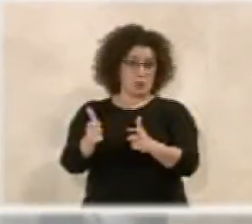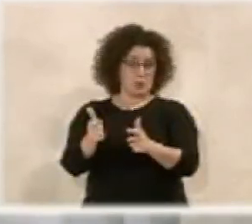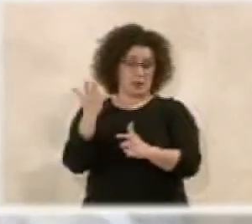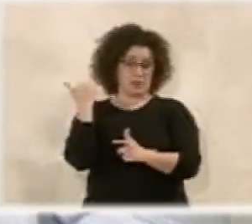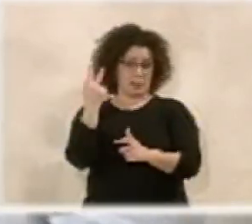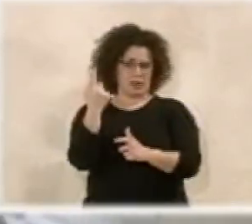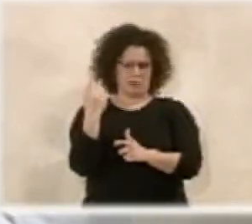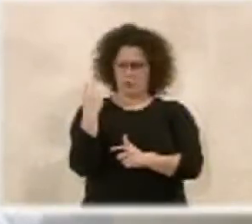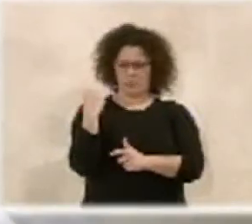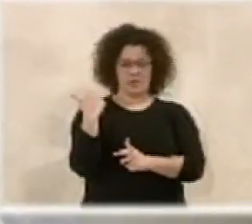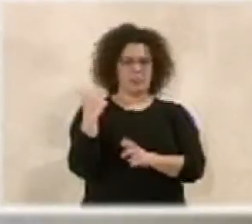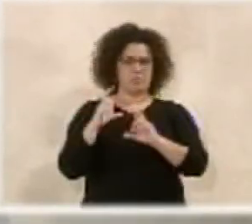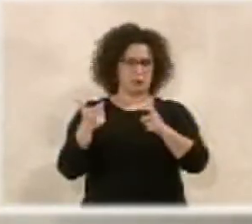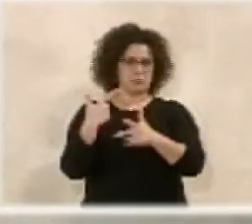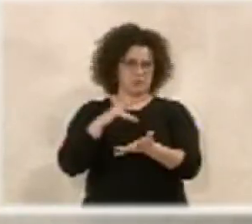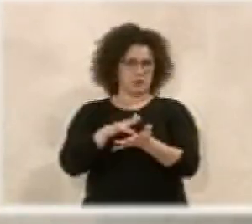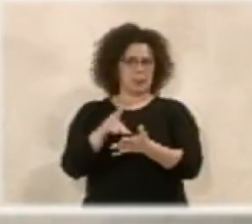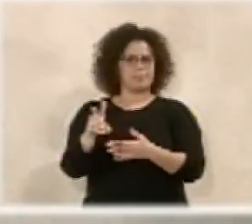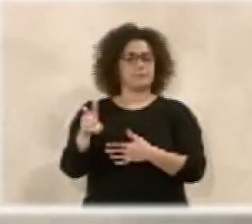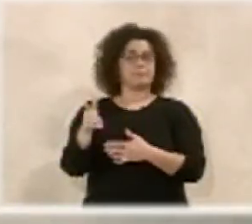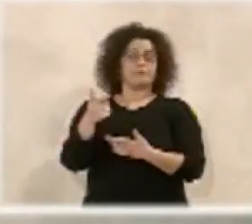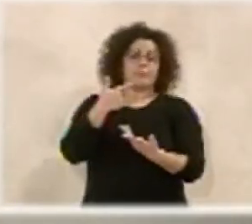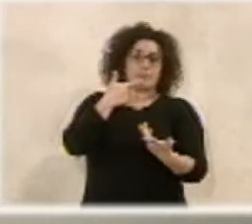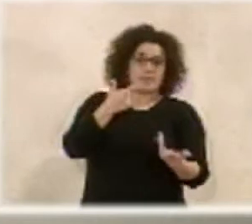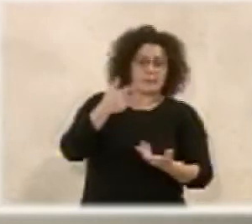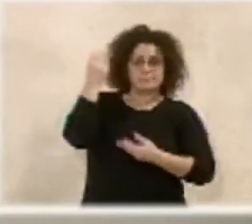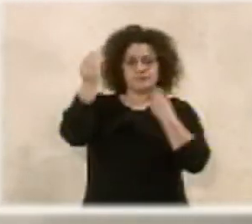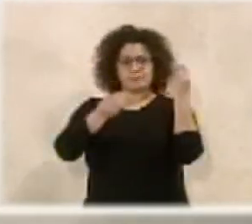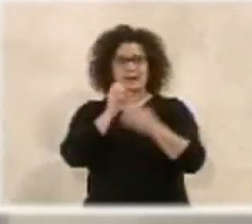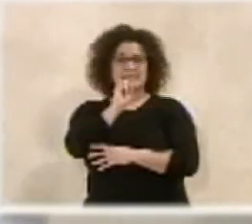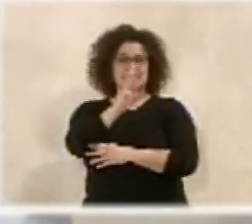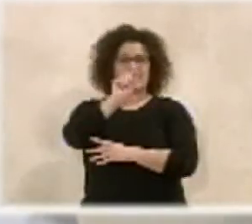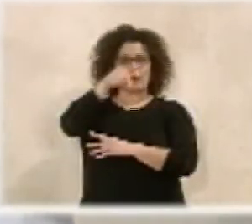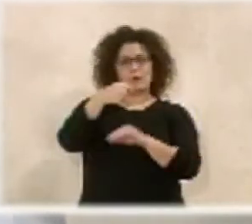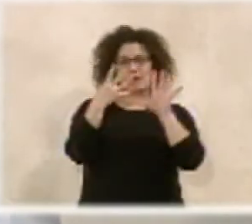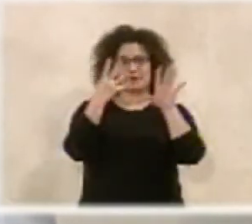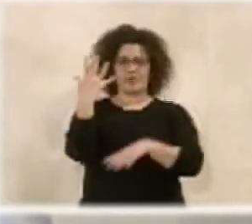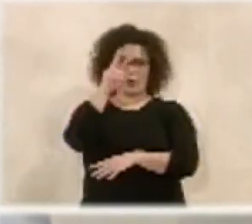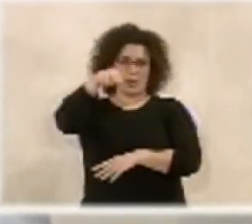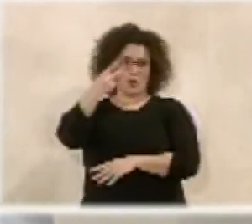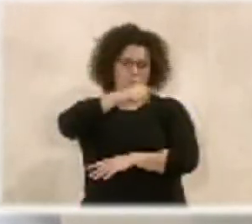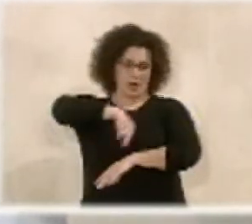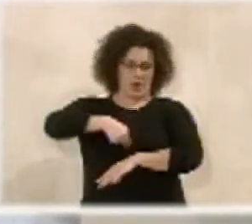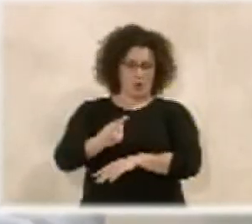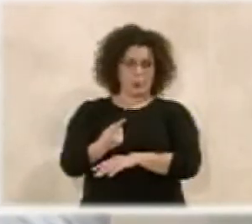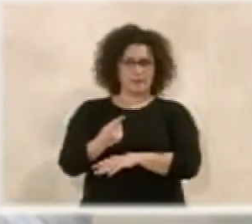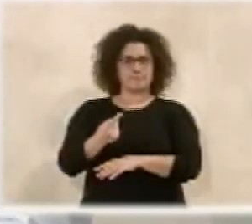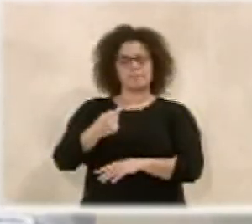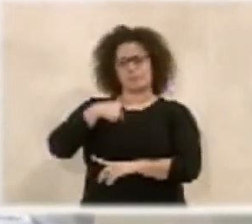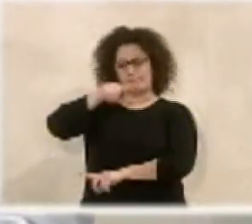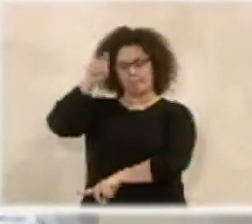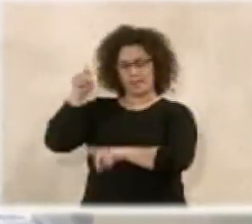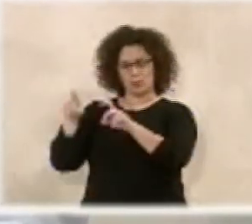antes de ayer, ya no me acuerdo, que bueno, se barajaba el precio de 13,95 euros la hora, ¿vale? Mi pregunta